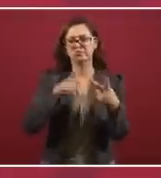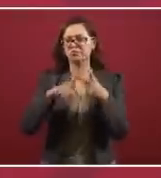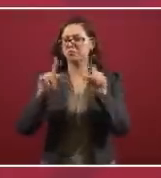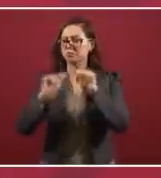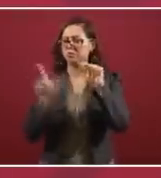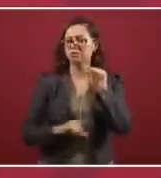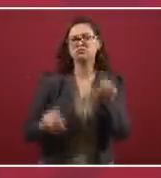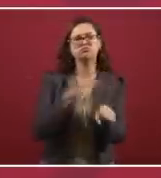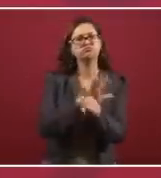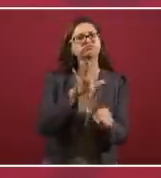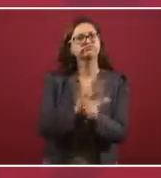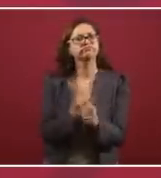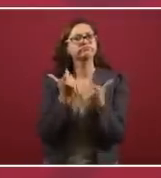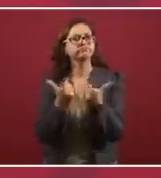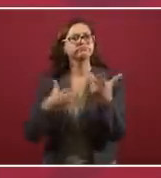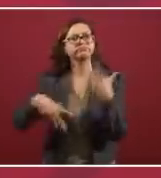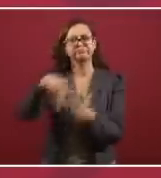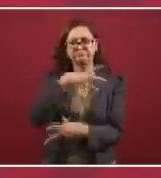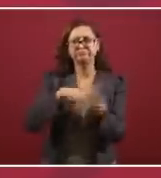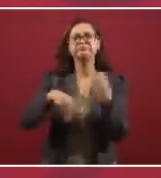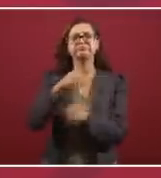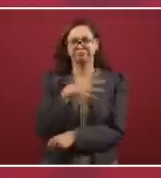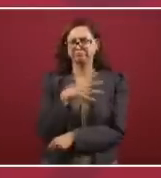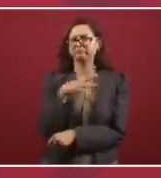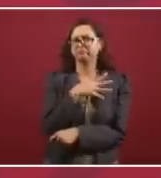existe, tenemos una estabilidad